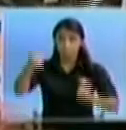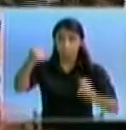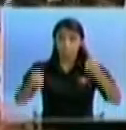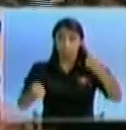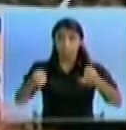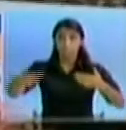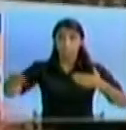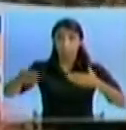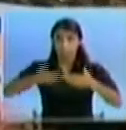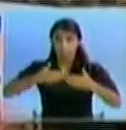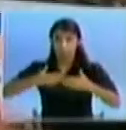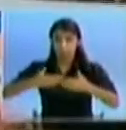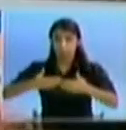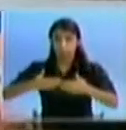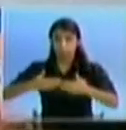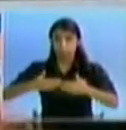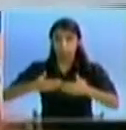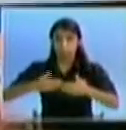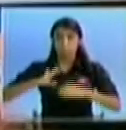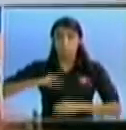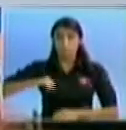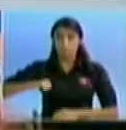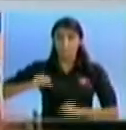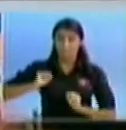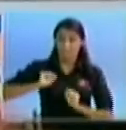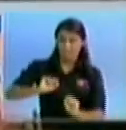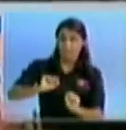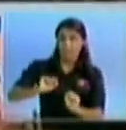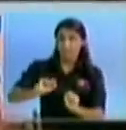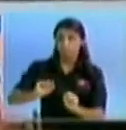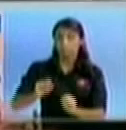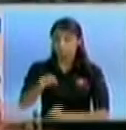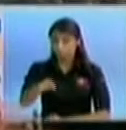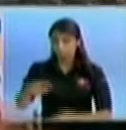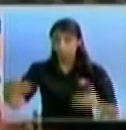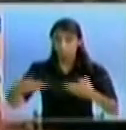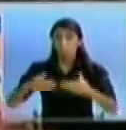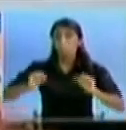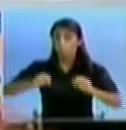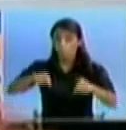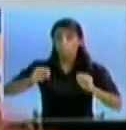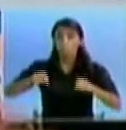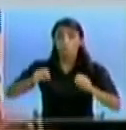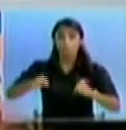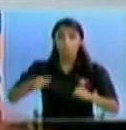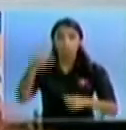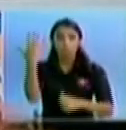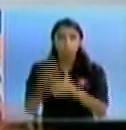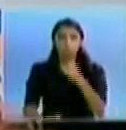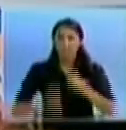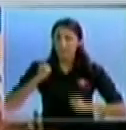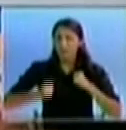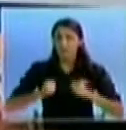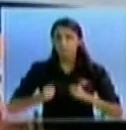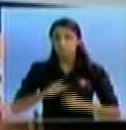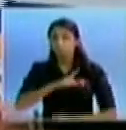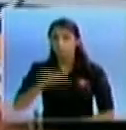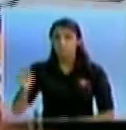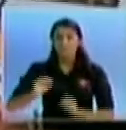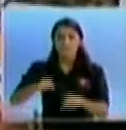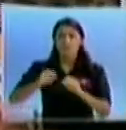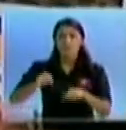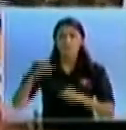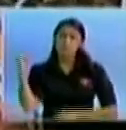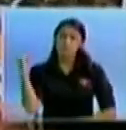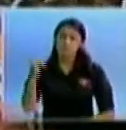trancando a las unidades. Un grupo de estas motos se dieron a la fuga, quedó